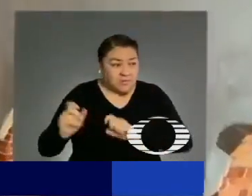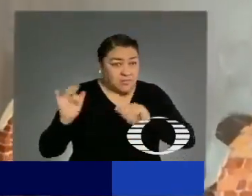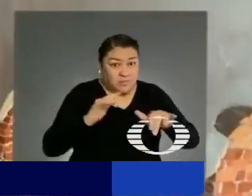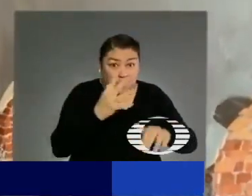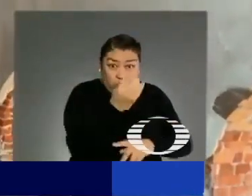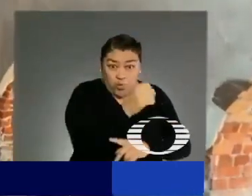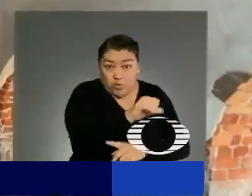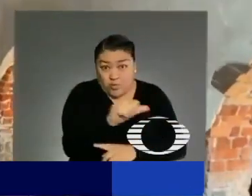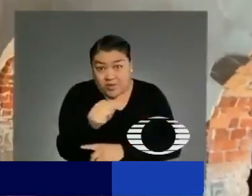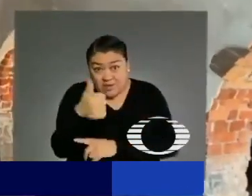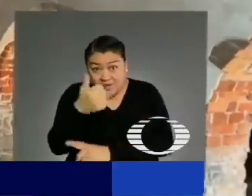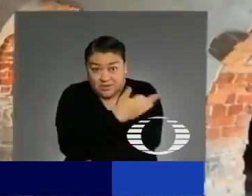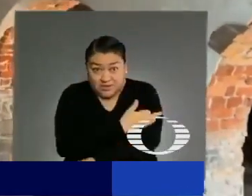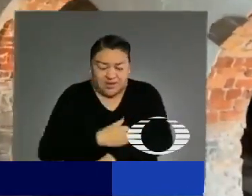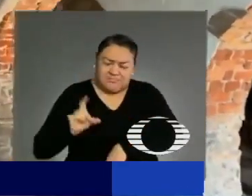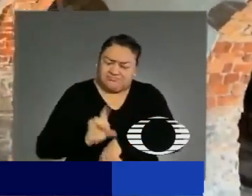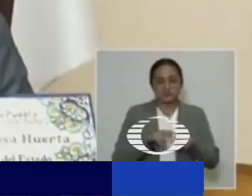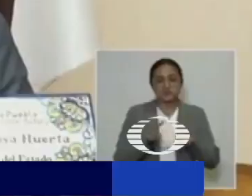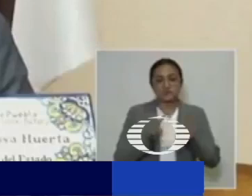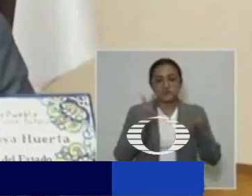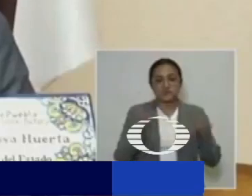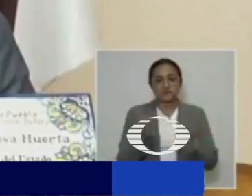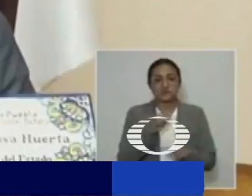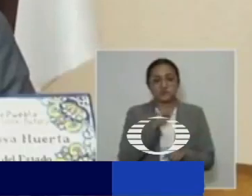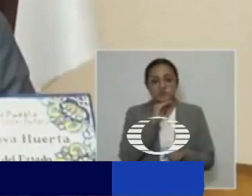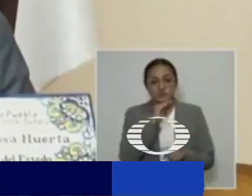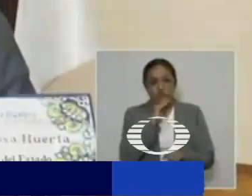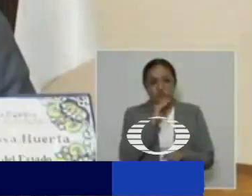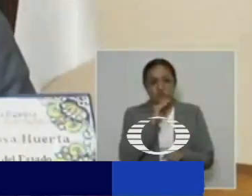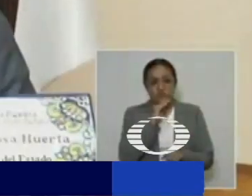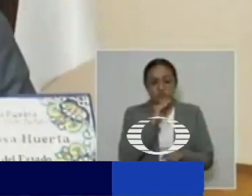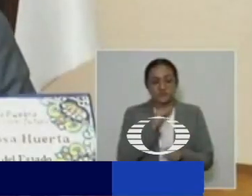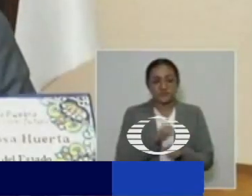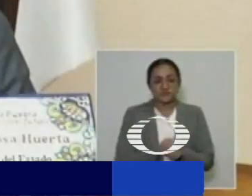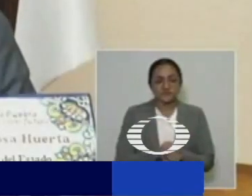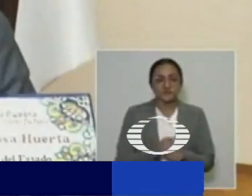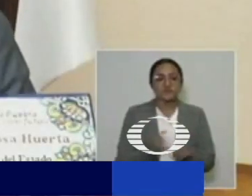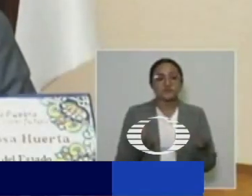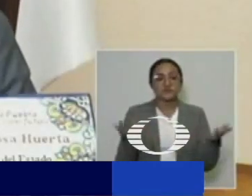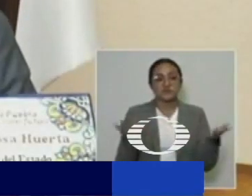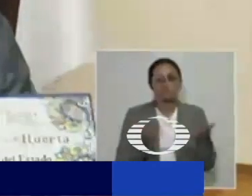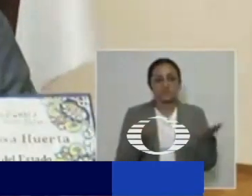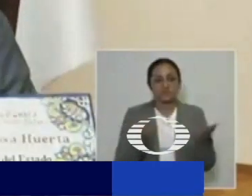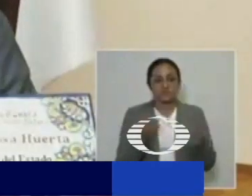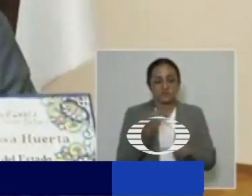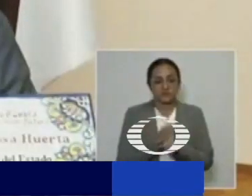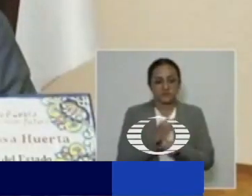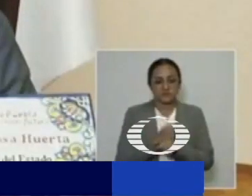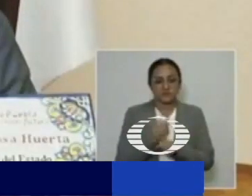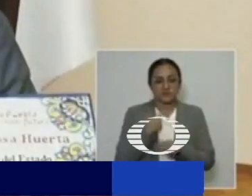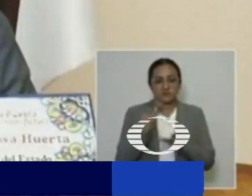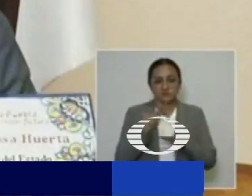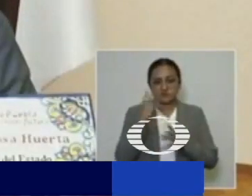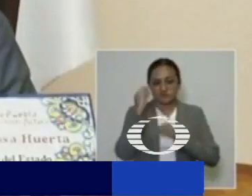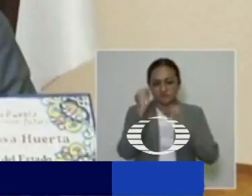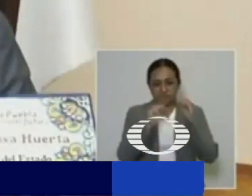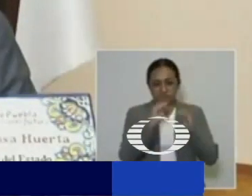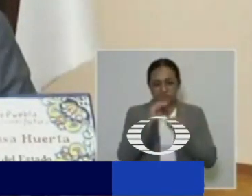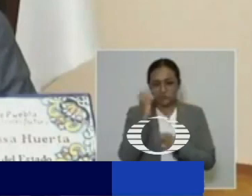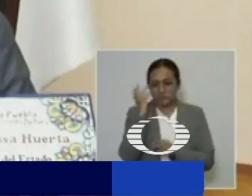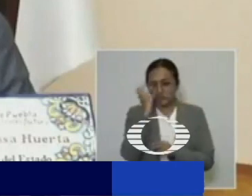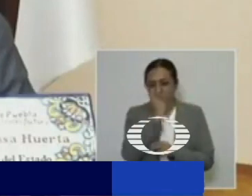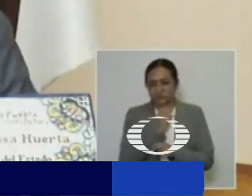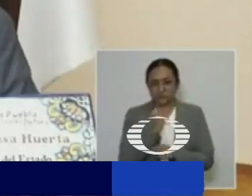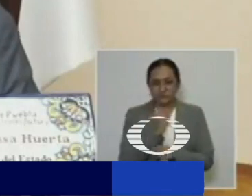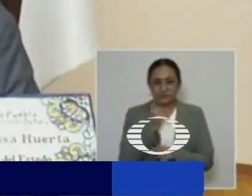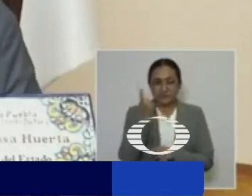obras para el rescate de este sitio. Lo vamos a hacer una construcción de hermosa,